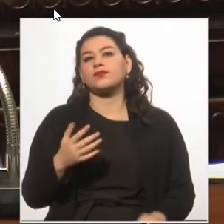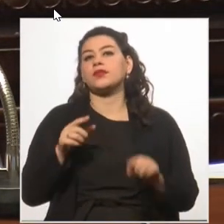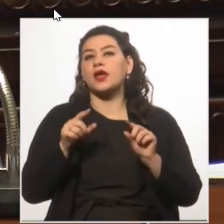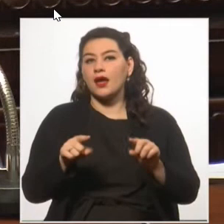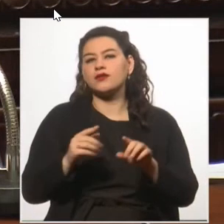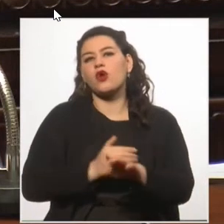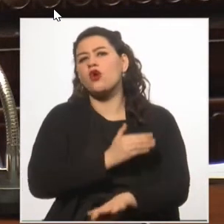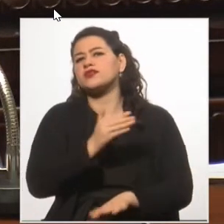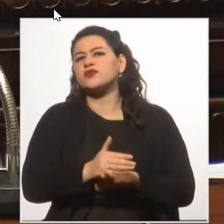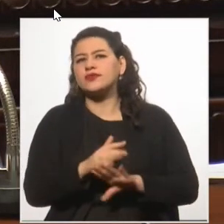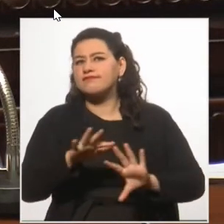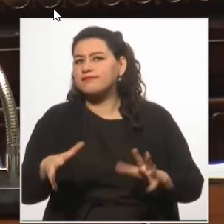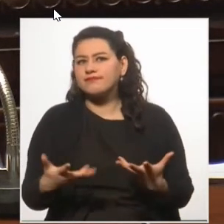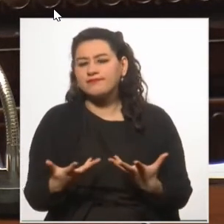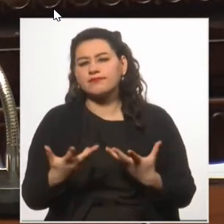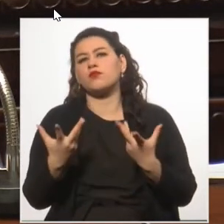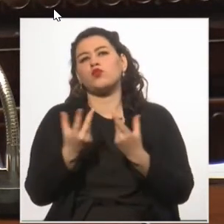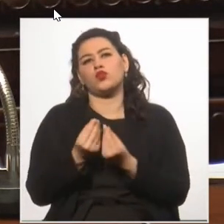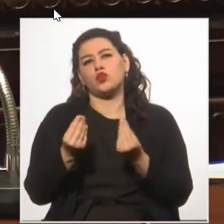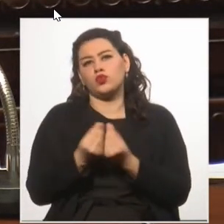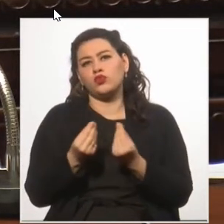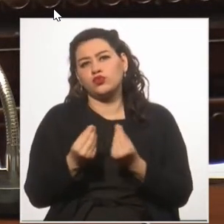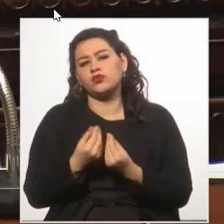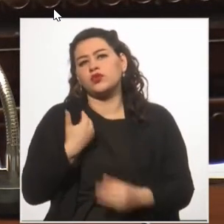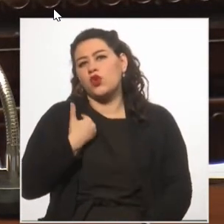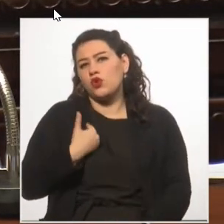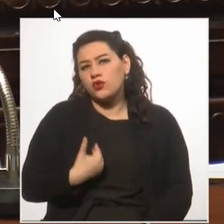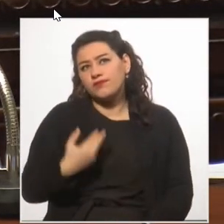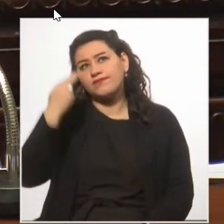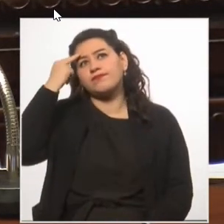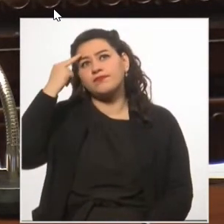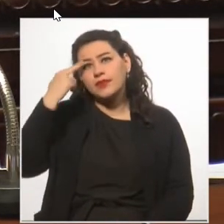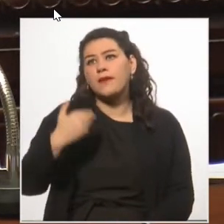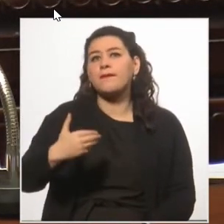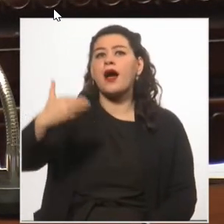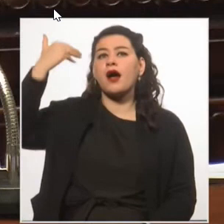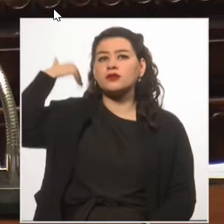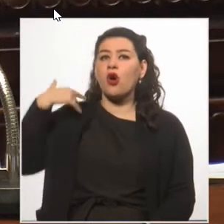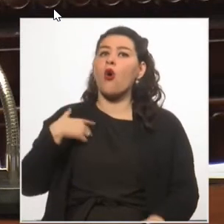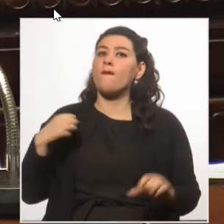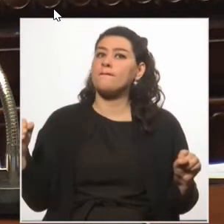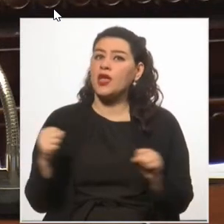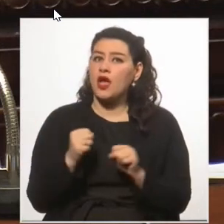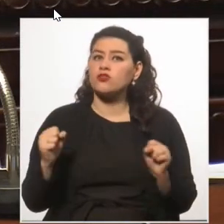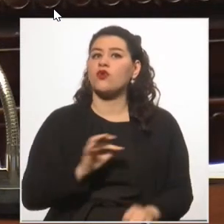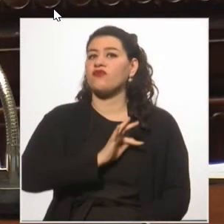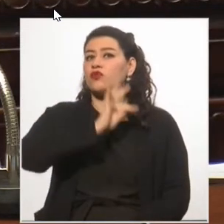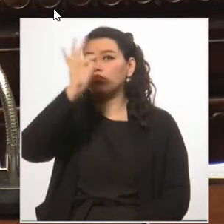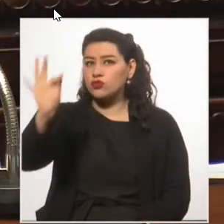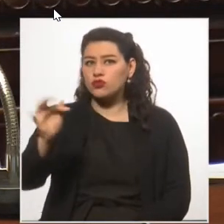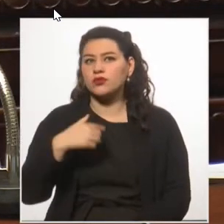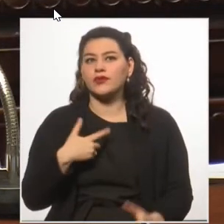como consecuencia ha llevado a muchos a la nostalgia del pasado o al temor del futuro, a